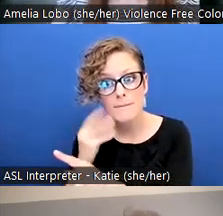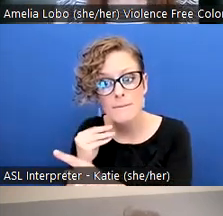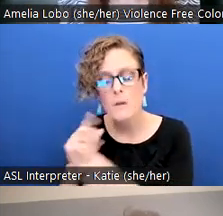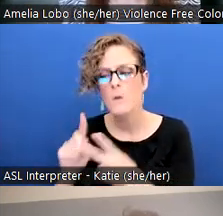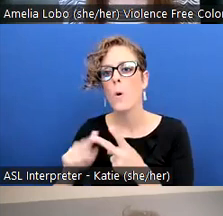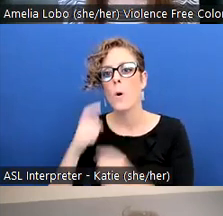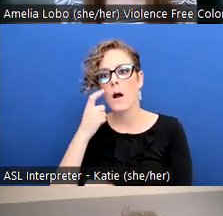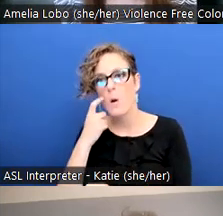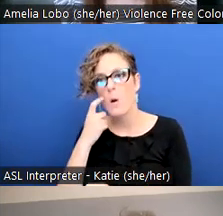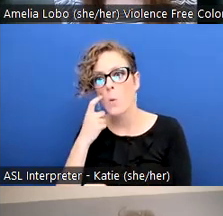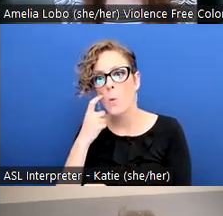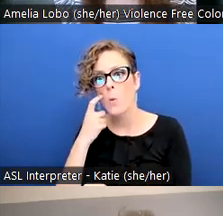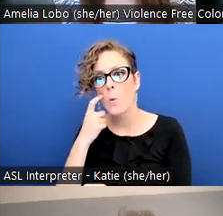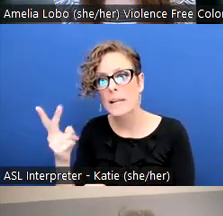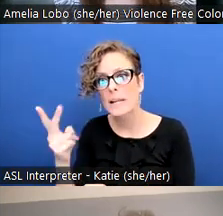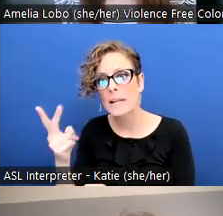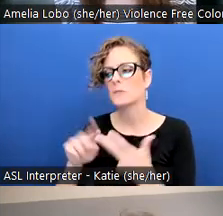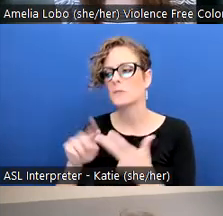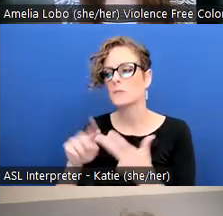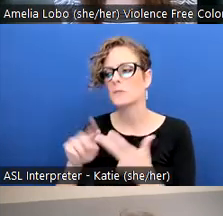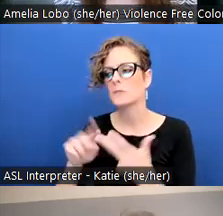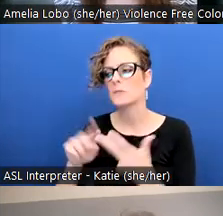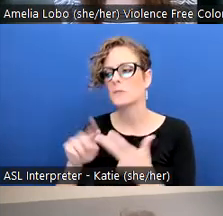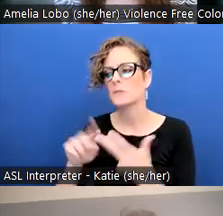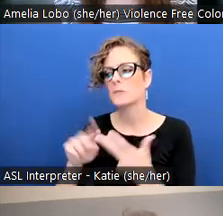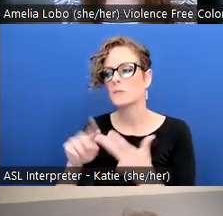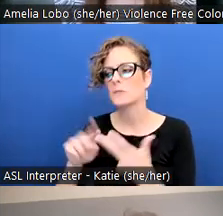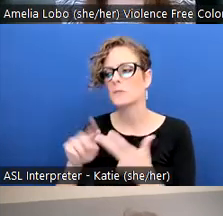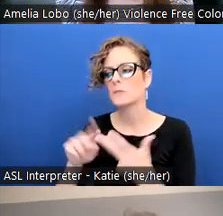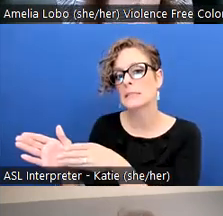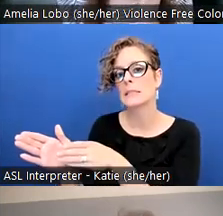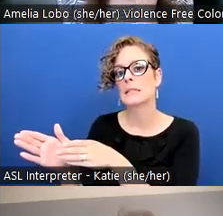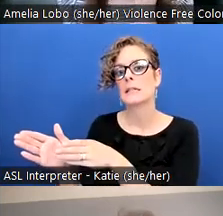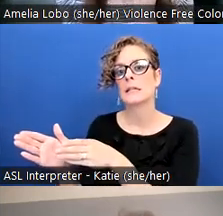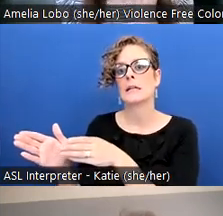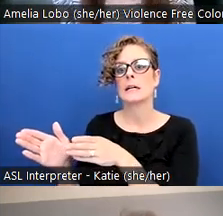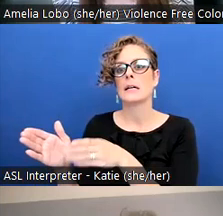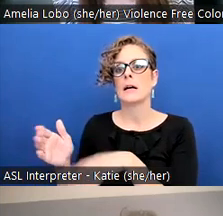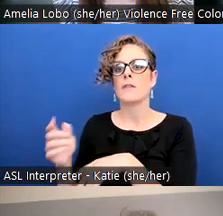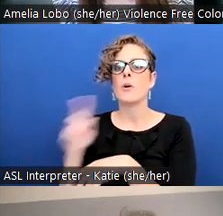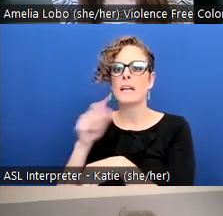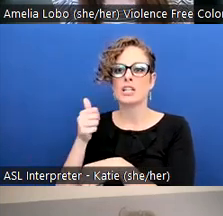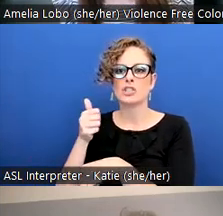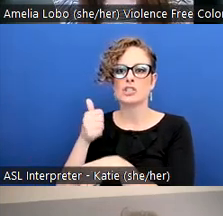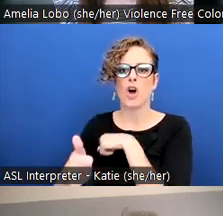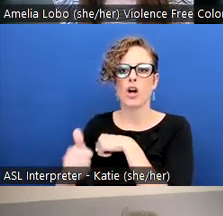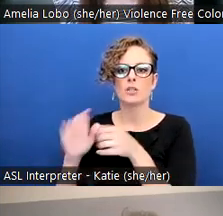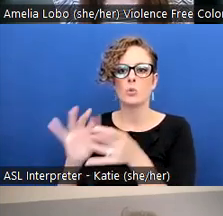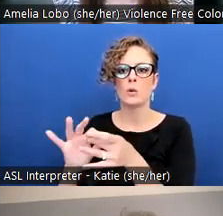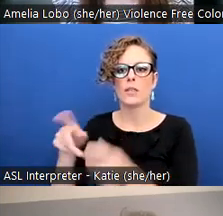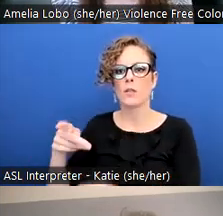un ataque o abuso o ayudar a otra persona que ha sido víctima de abuso.